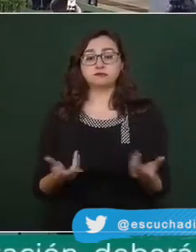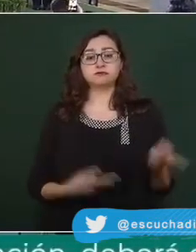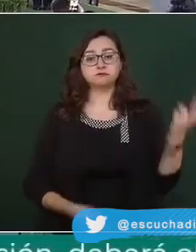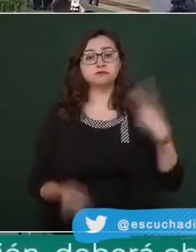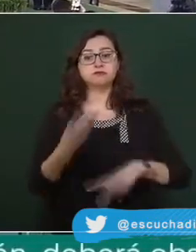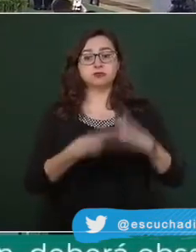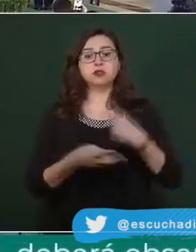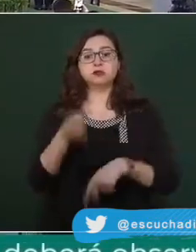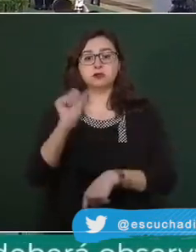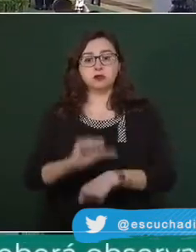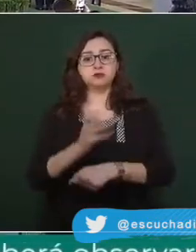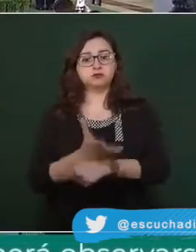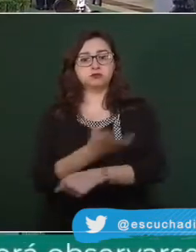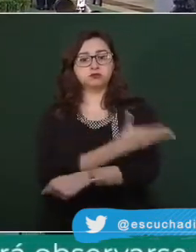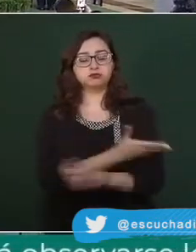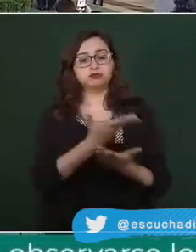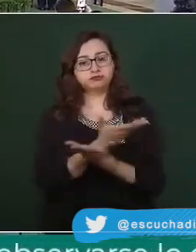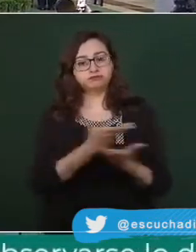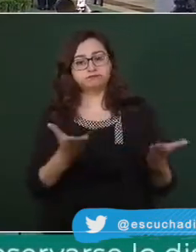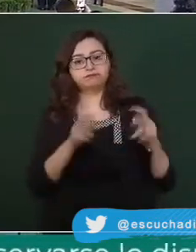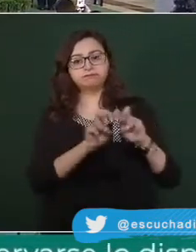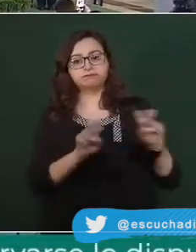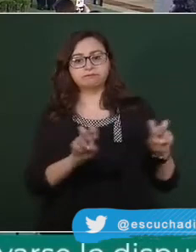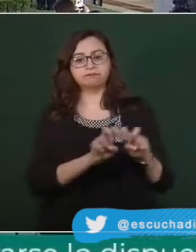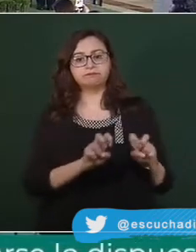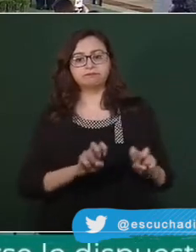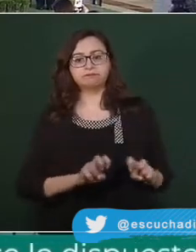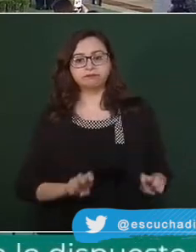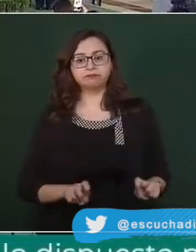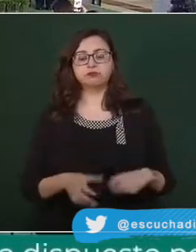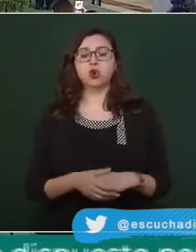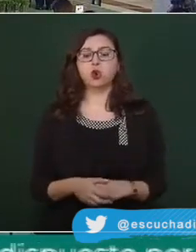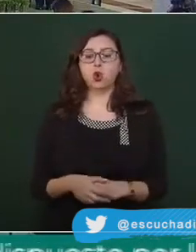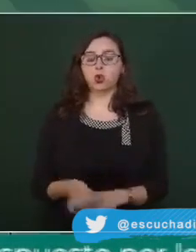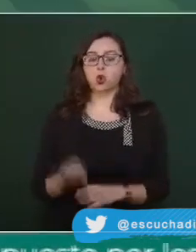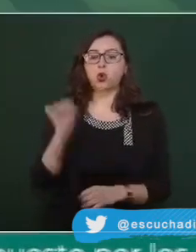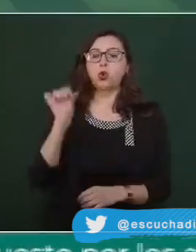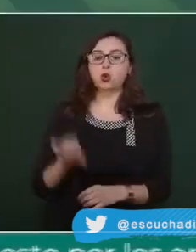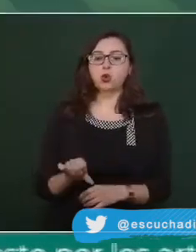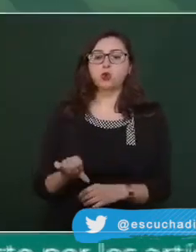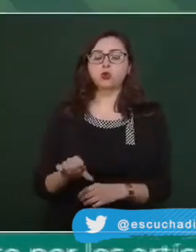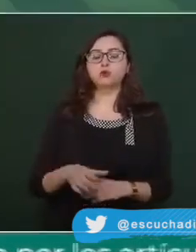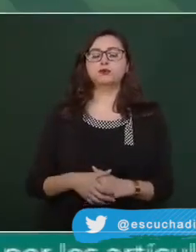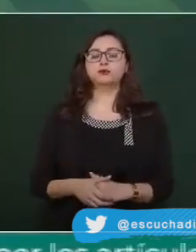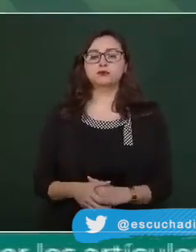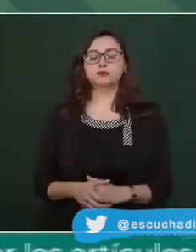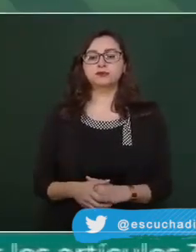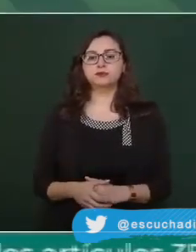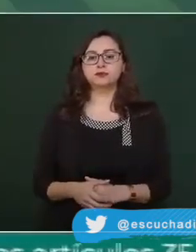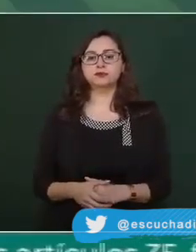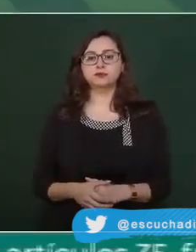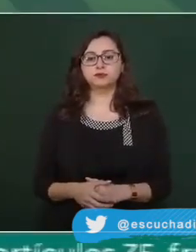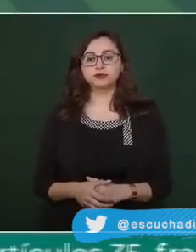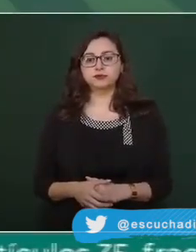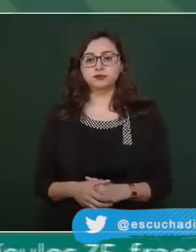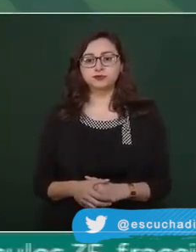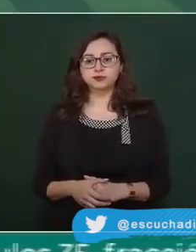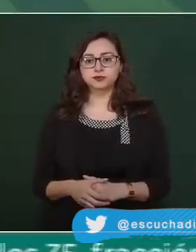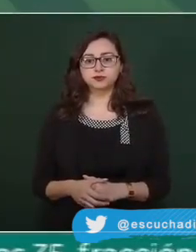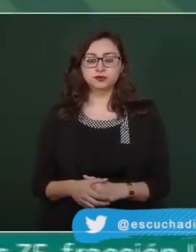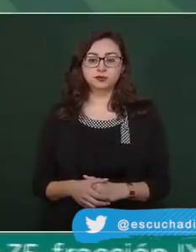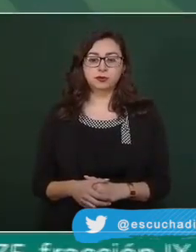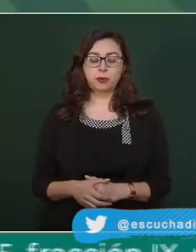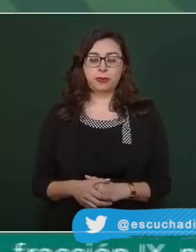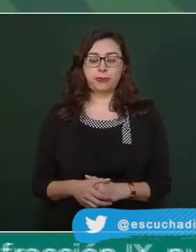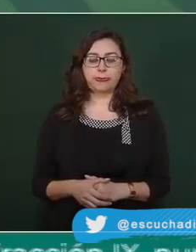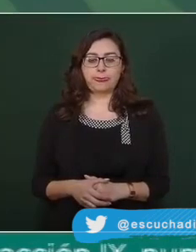El presidente aprovechó para exhibir a Jorge Berry, quien dijo que la AIFA jamás se concluiría, al igual que el futuro candidato de la